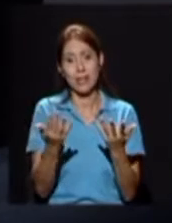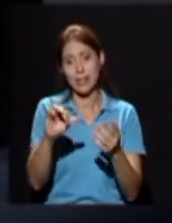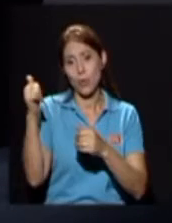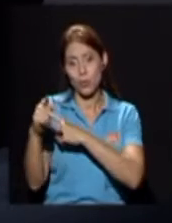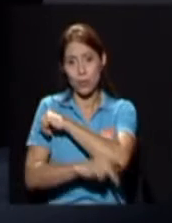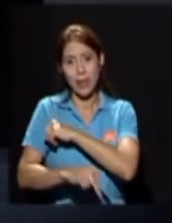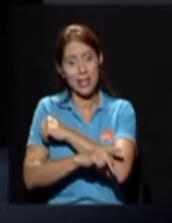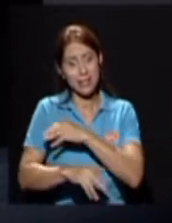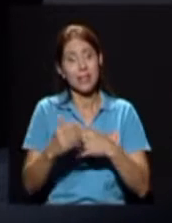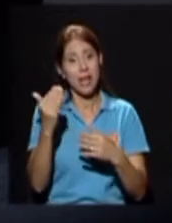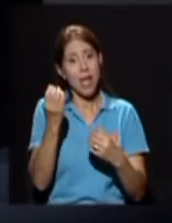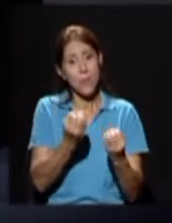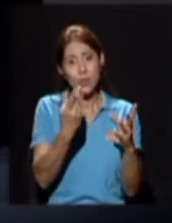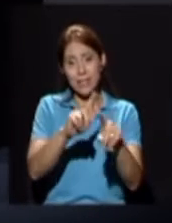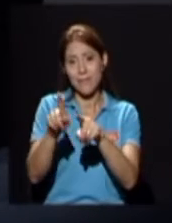es enorme.